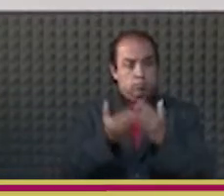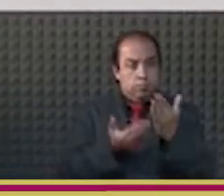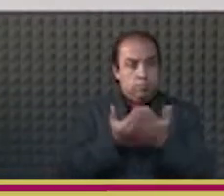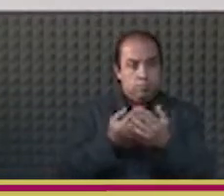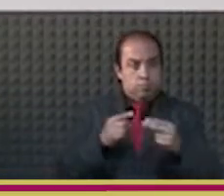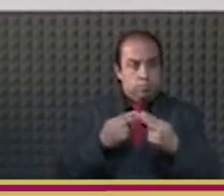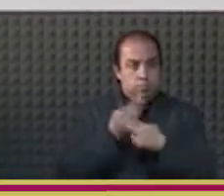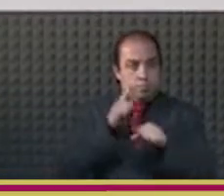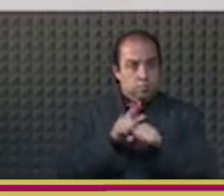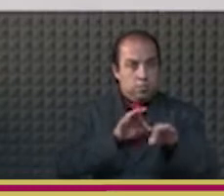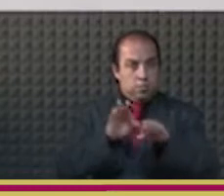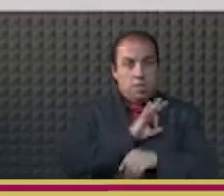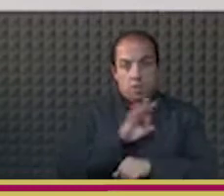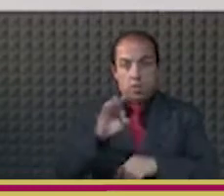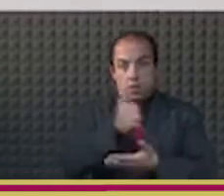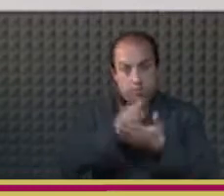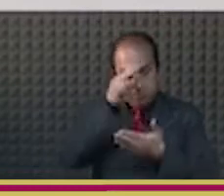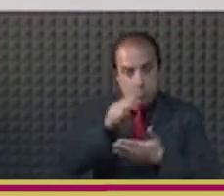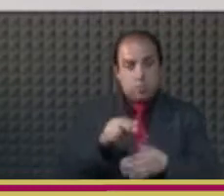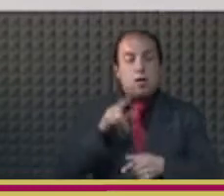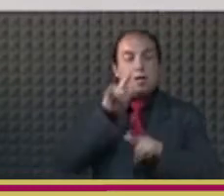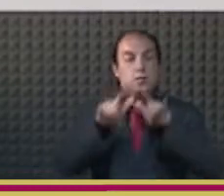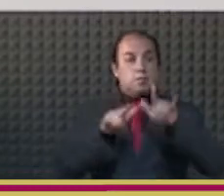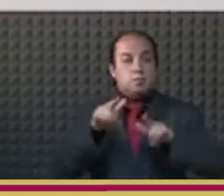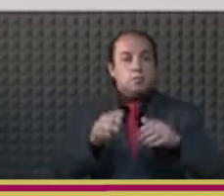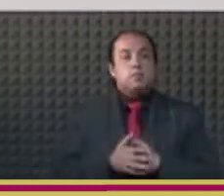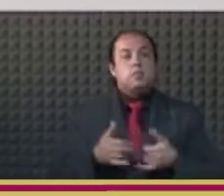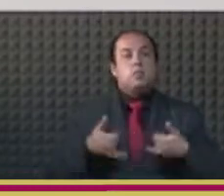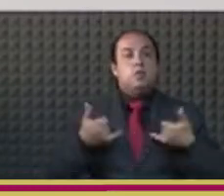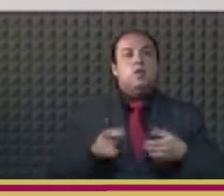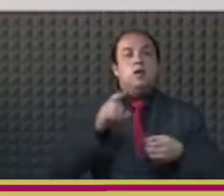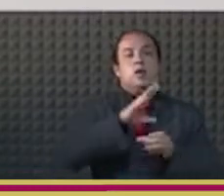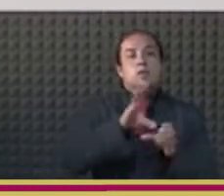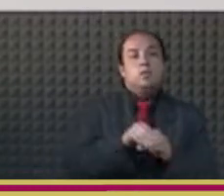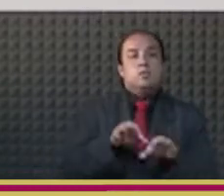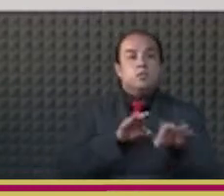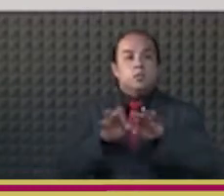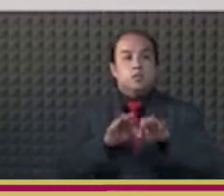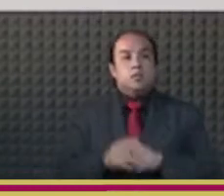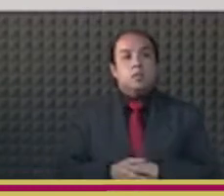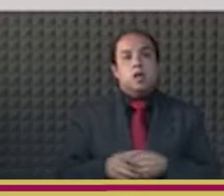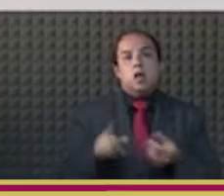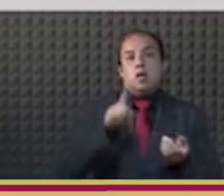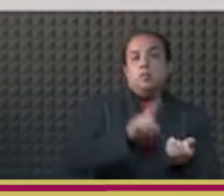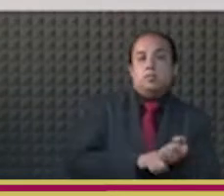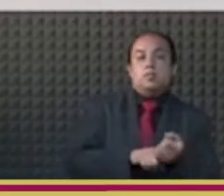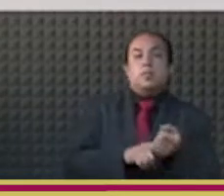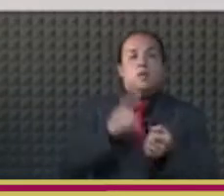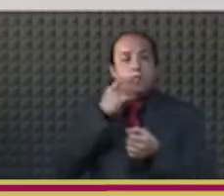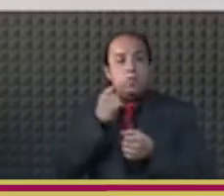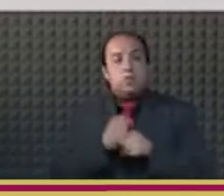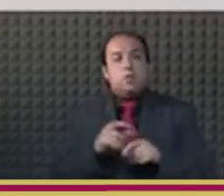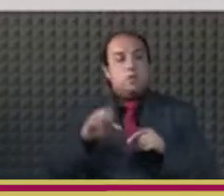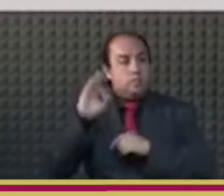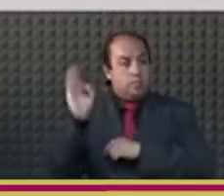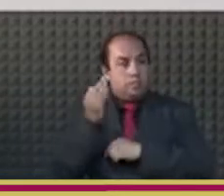se lleve a cabo también en la Ciudad de México esta Feria de Jóvenes e Inclusión Laboral. Se suma el esfuerzo de la Federación y los estados que